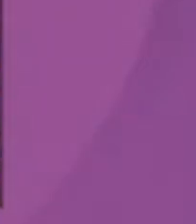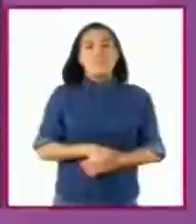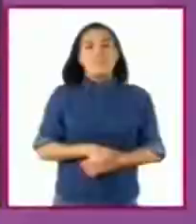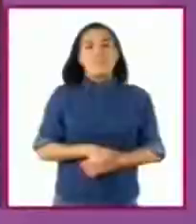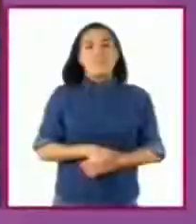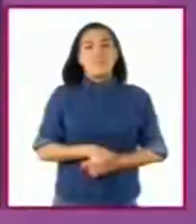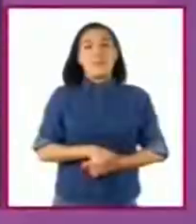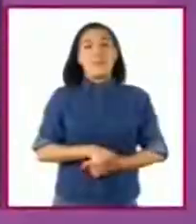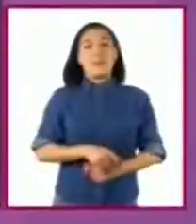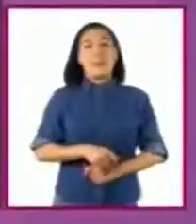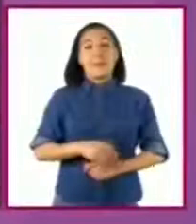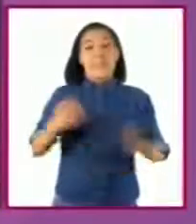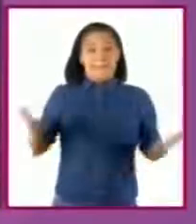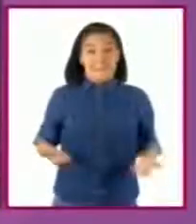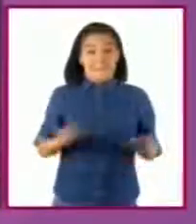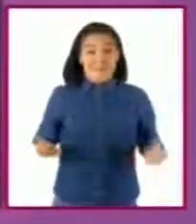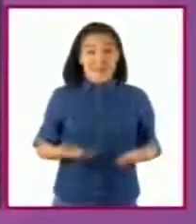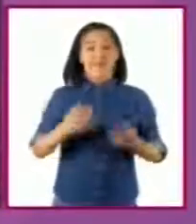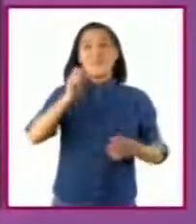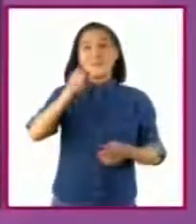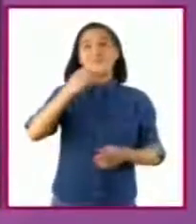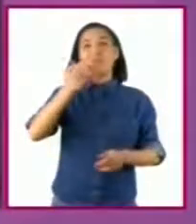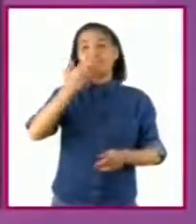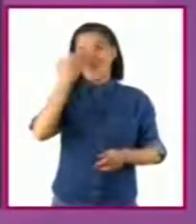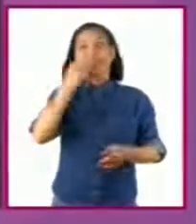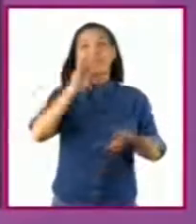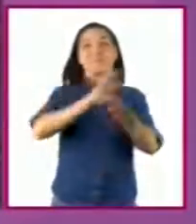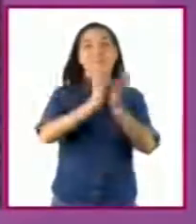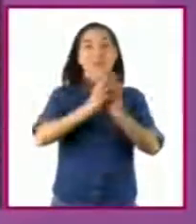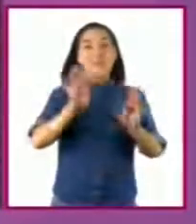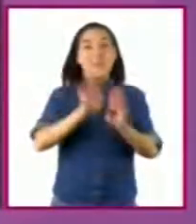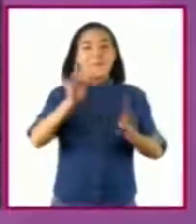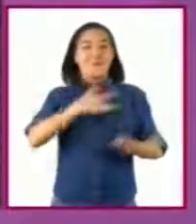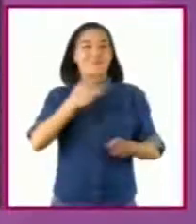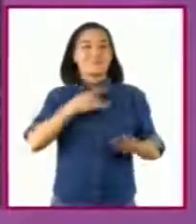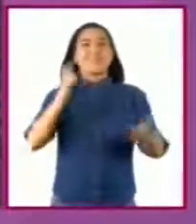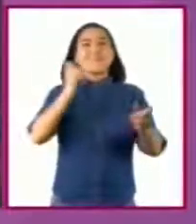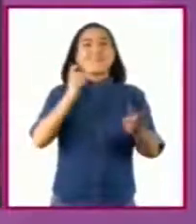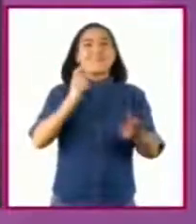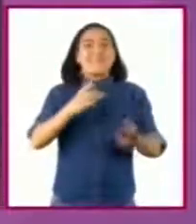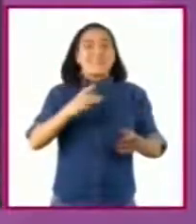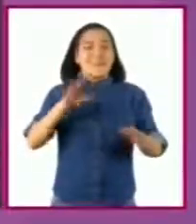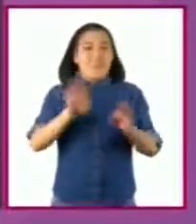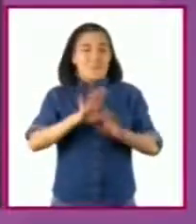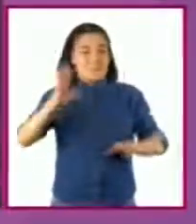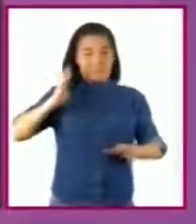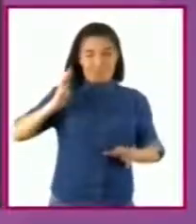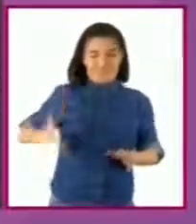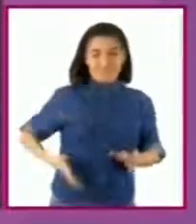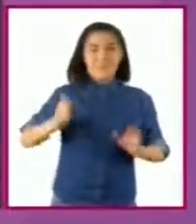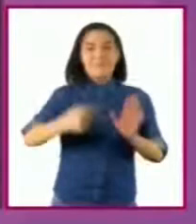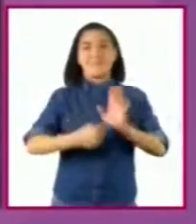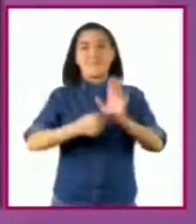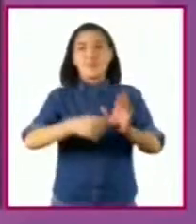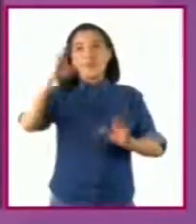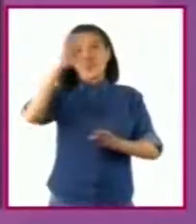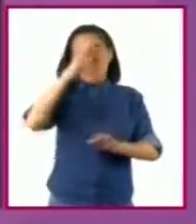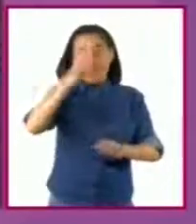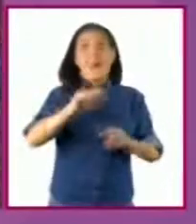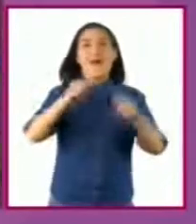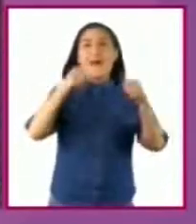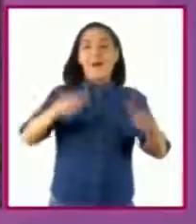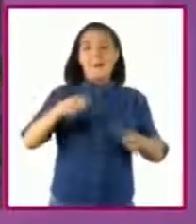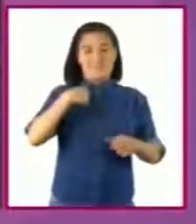Bailar Flor de Piña es amor hacia la danza, hacia la cultura y el arte. Es demostrar que estamos orgullosos de lo que somos como